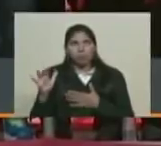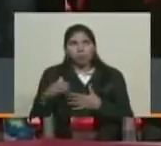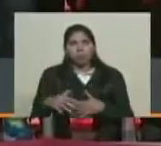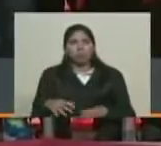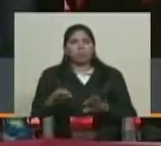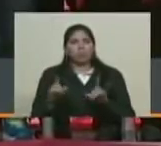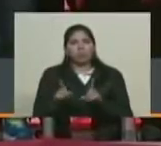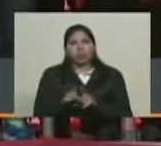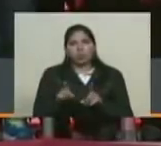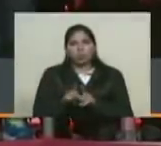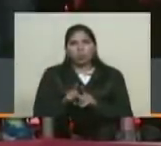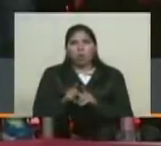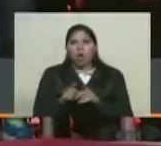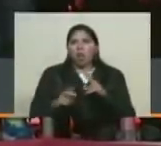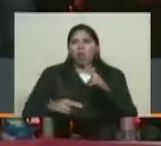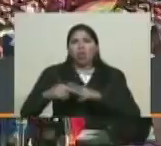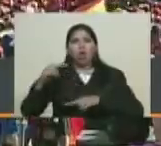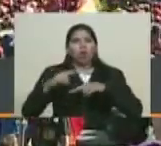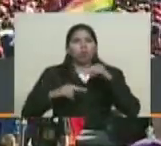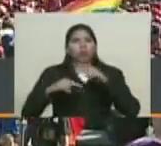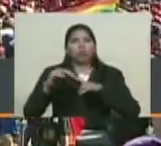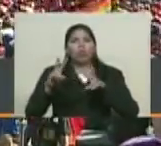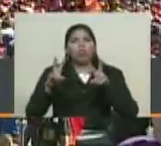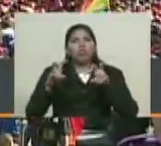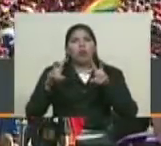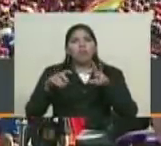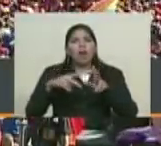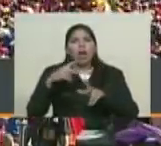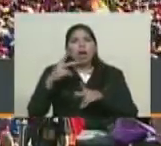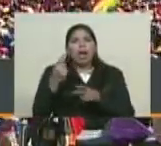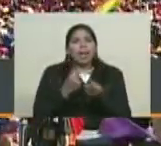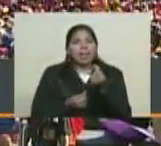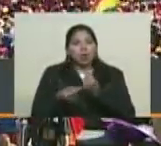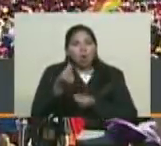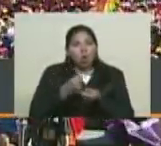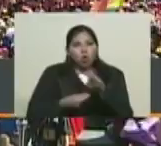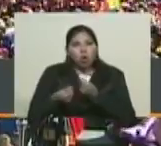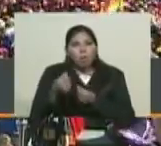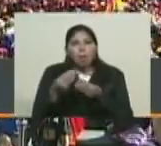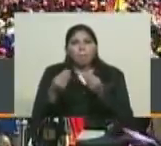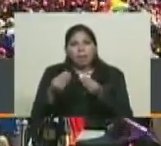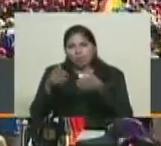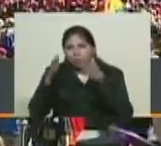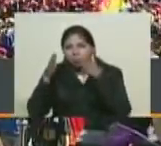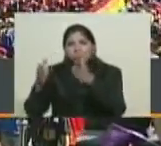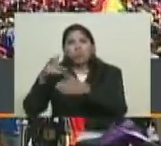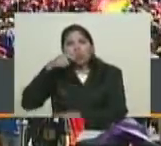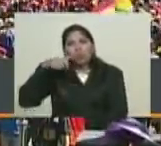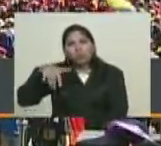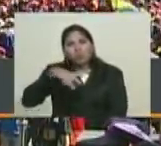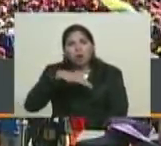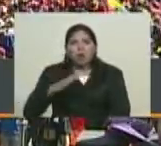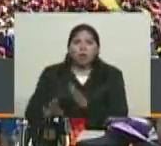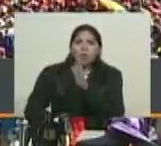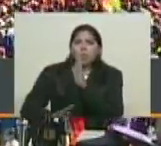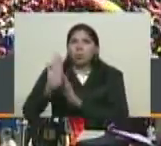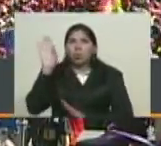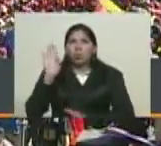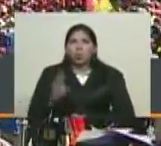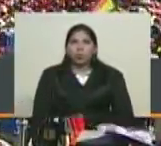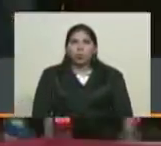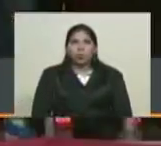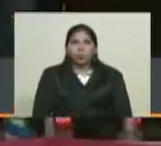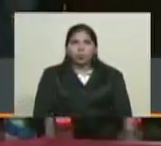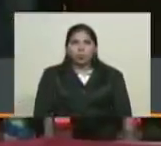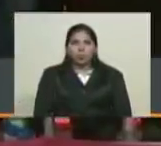ofensiva para construir una nueva economía que esté al servicio del pueblo. Una nueva economía